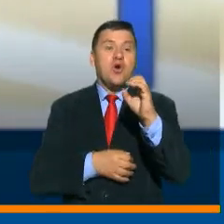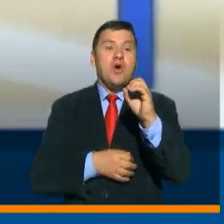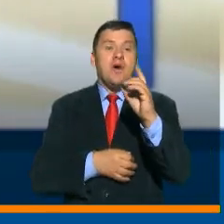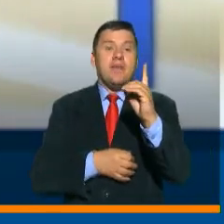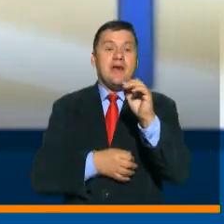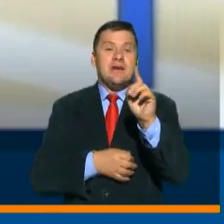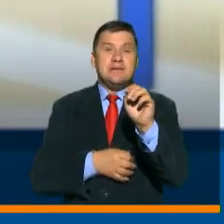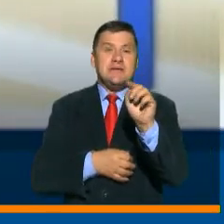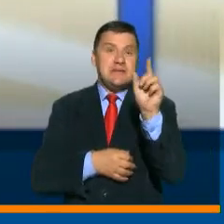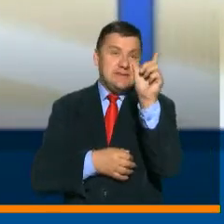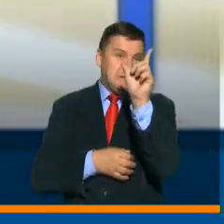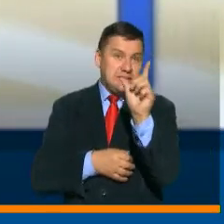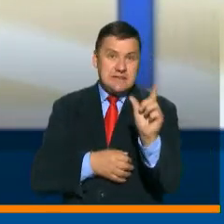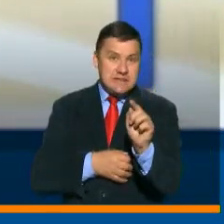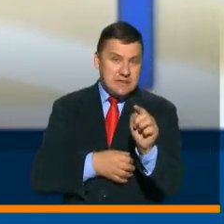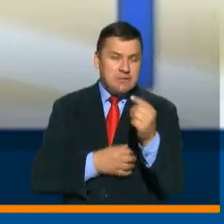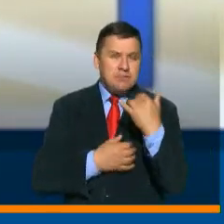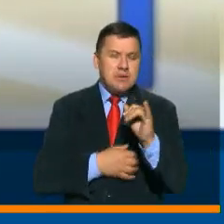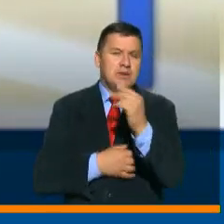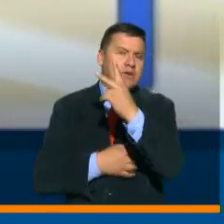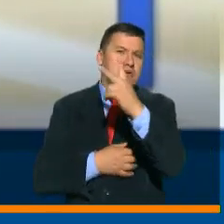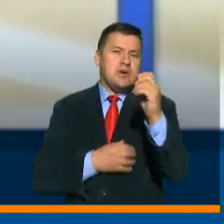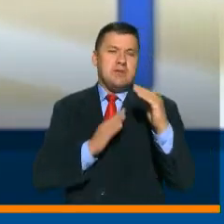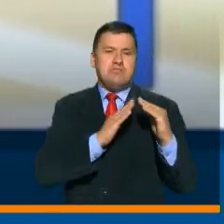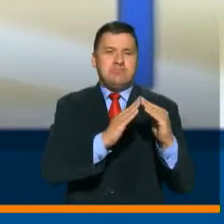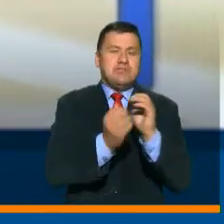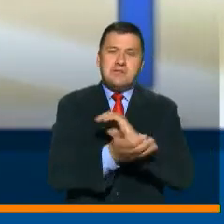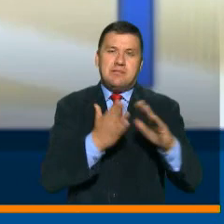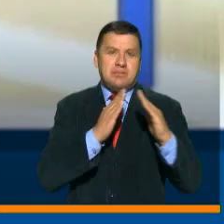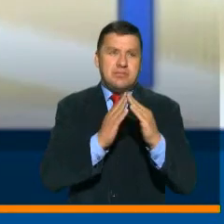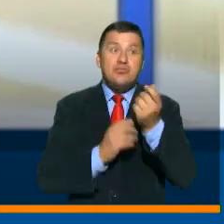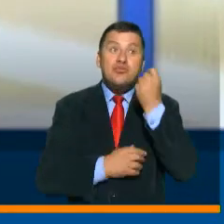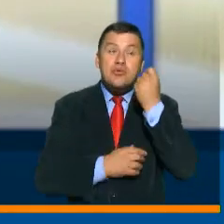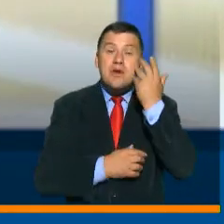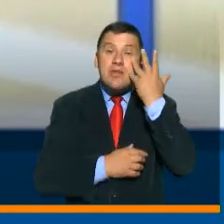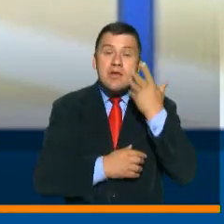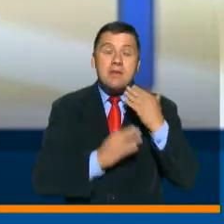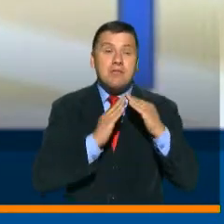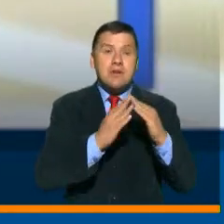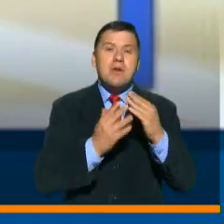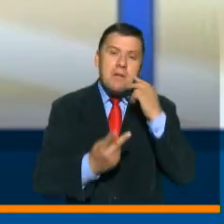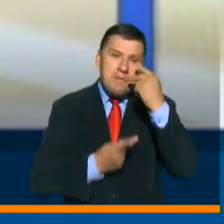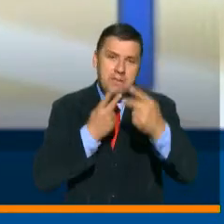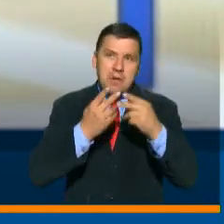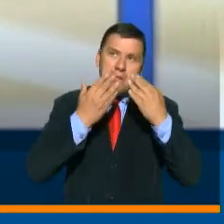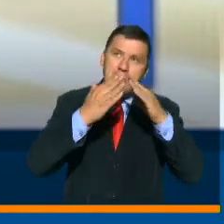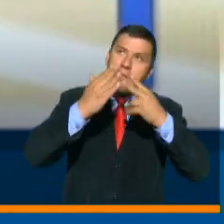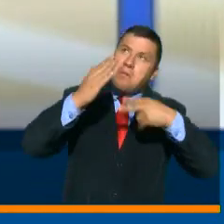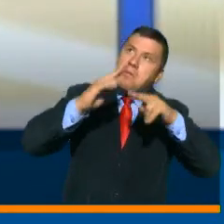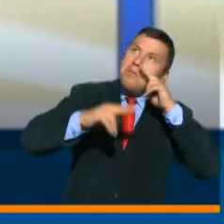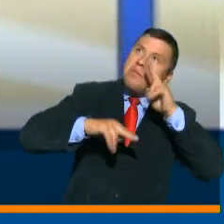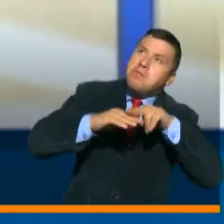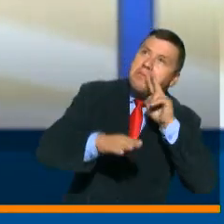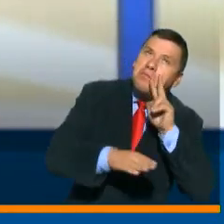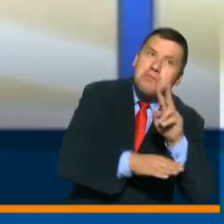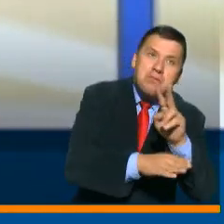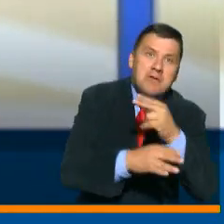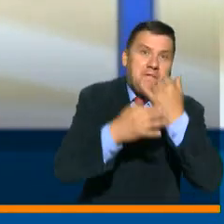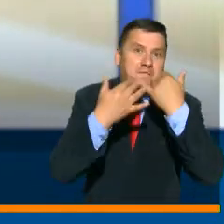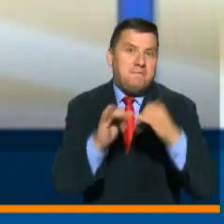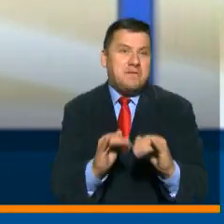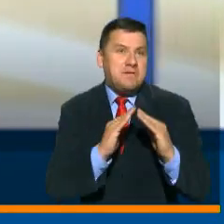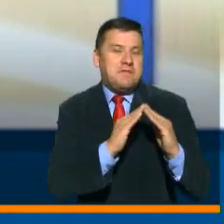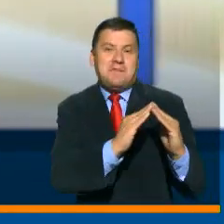departamento del césar culminamos doscientas viviendas gratuitas hace unos días estuvimos en visita de obra supervisión de obra terminamos